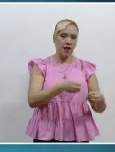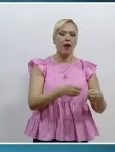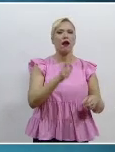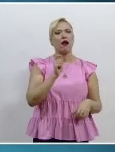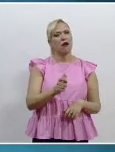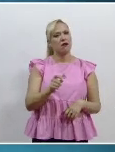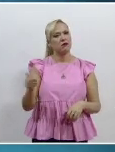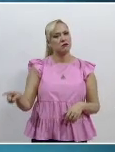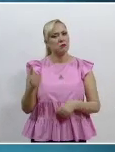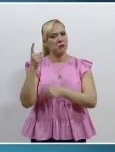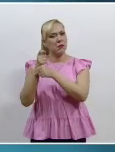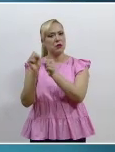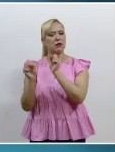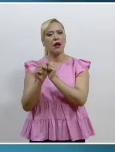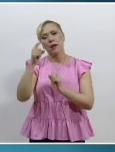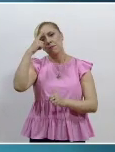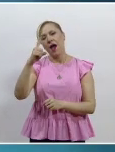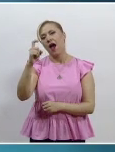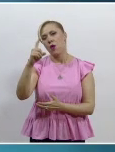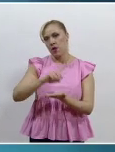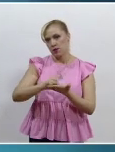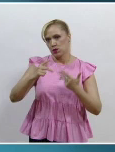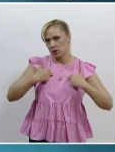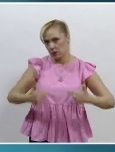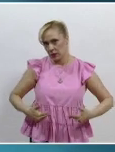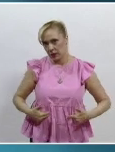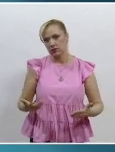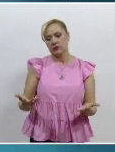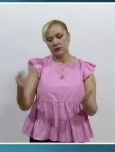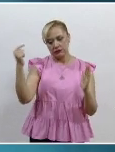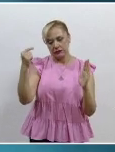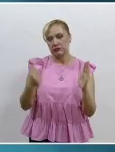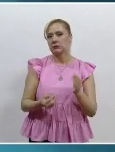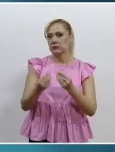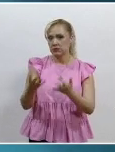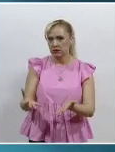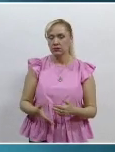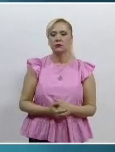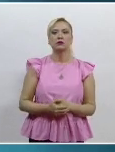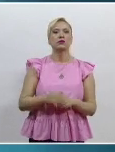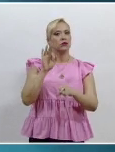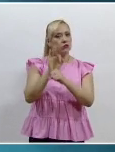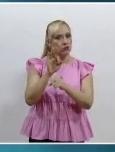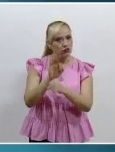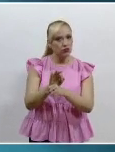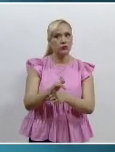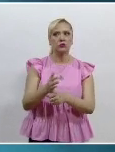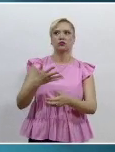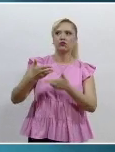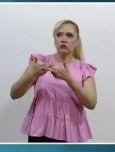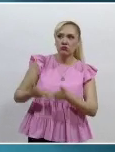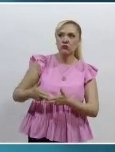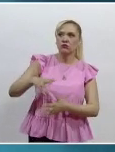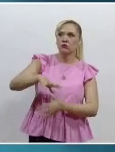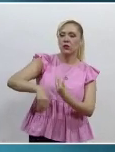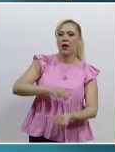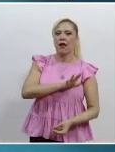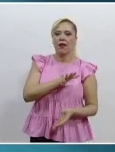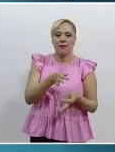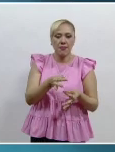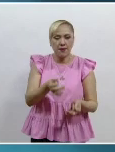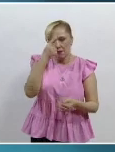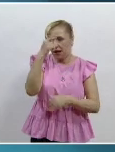ver con el derecho humano al agua, en los cuales se fija su contenido y alcance, los estándares de protección, disponibilidad, calidad,